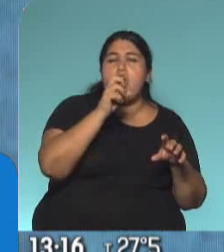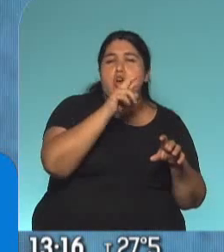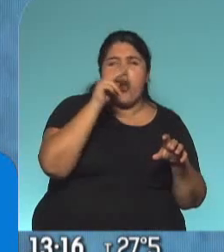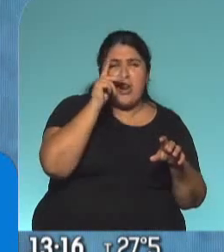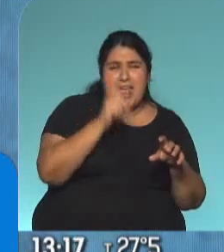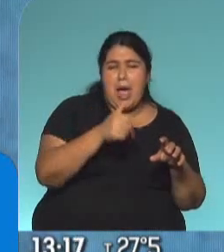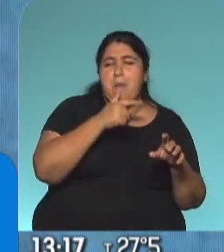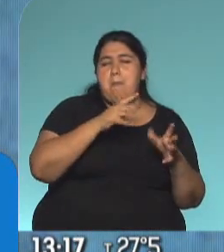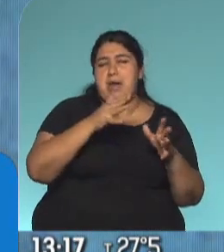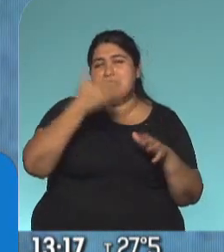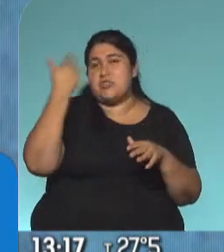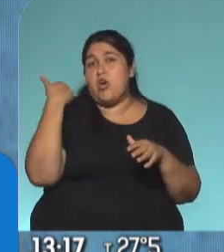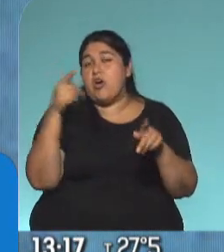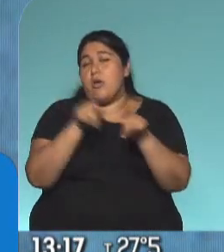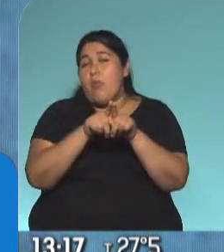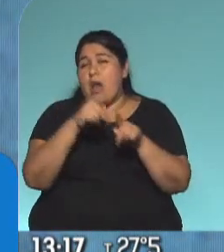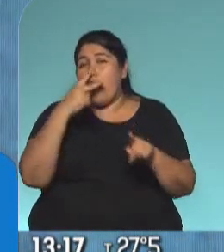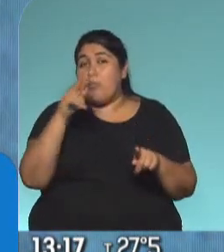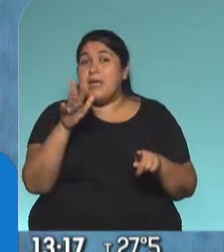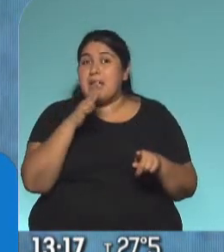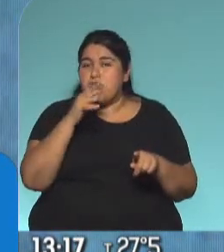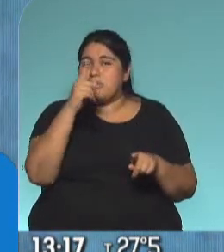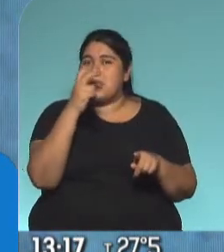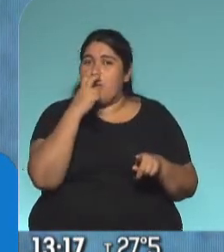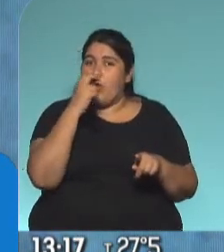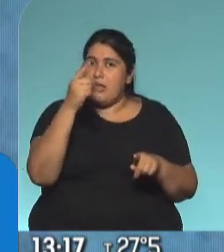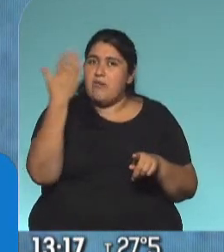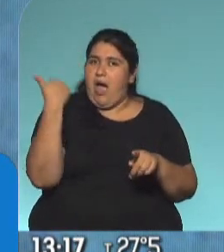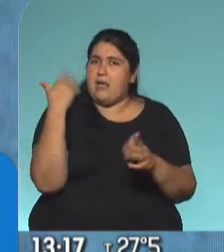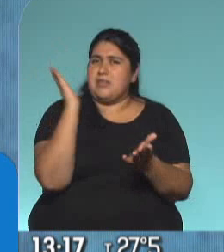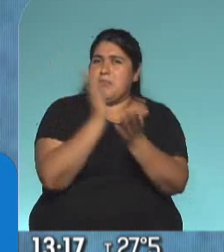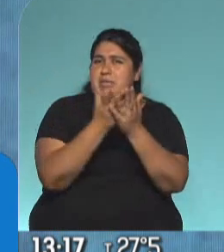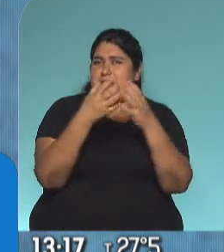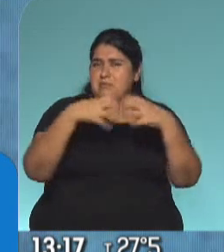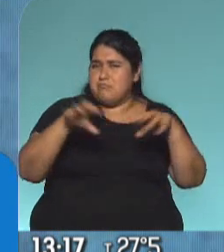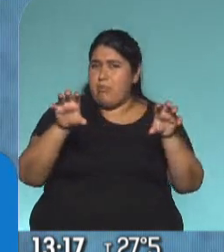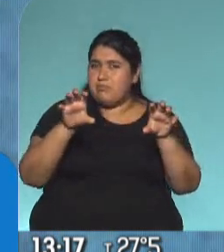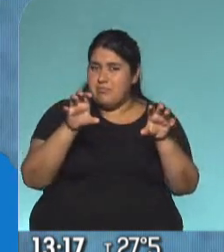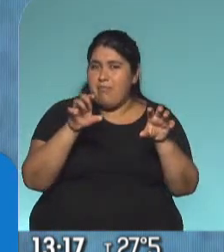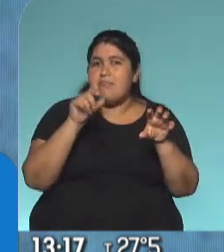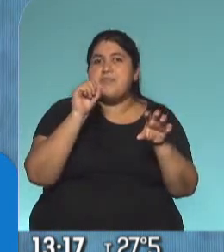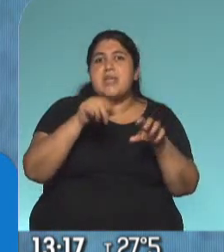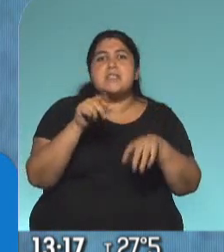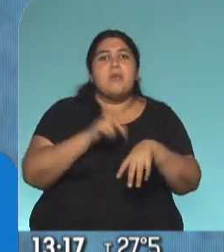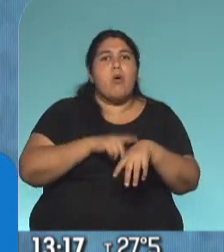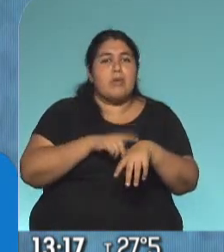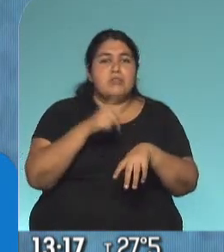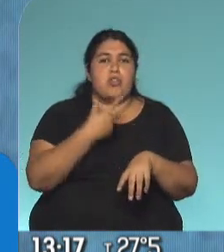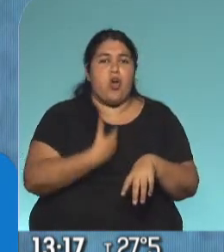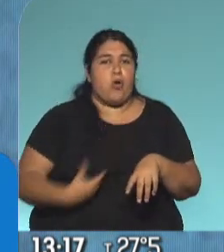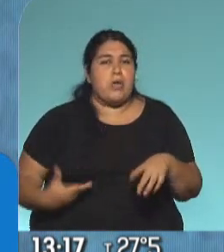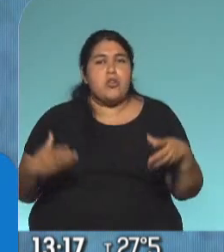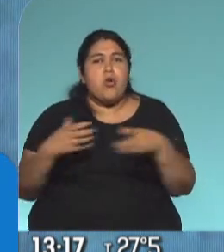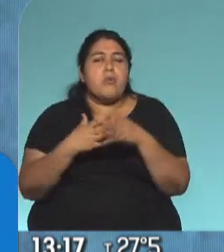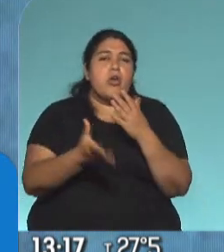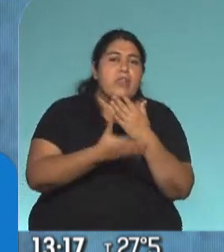pasó con Evo Morales en la elección de 2014, en ese corte también territorial, donde en el momento de auge de estos gobiernos de izquierda y